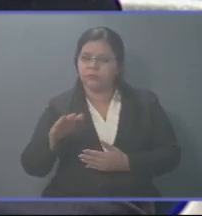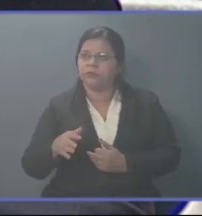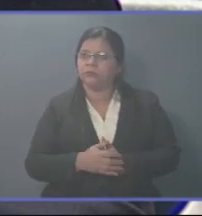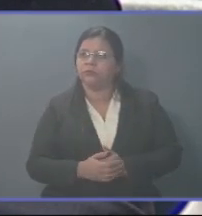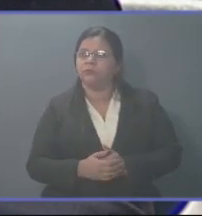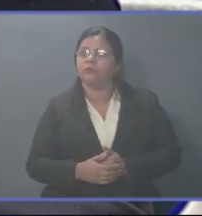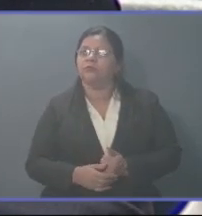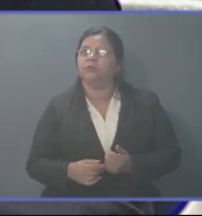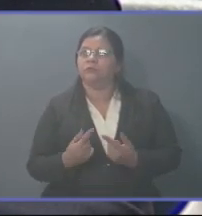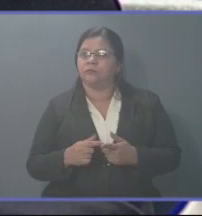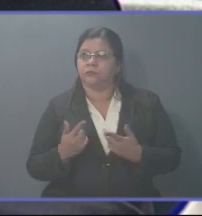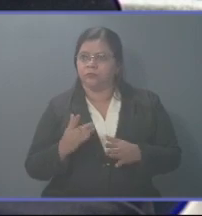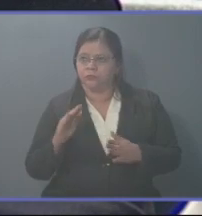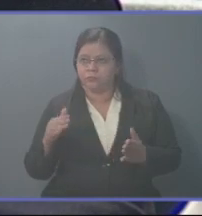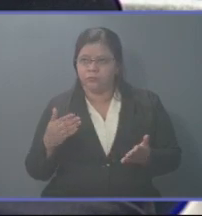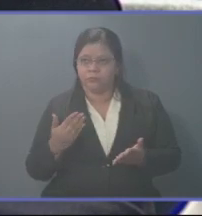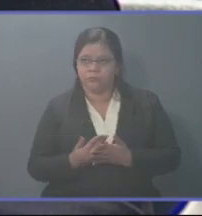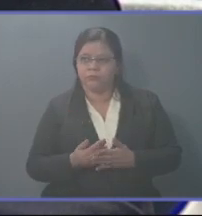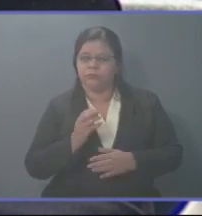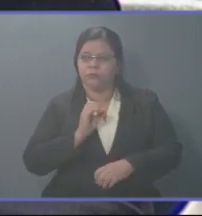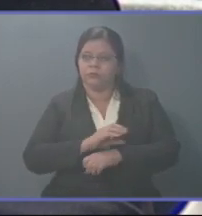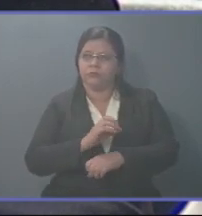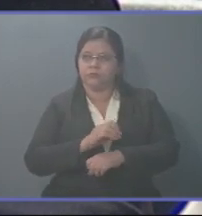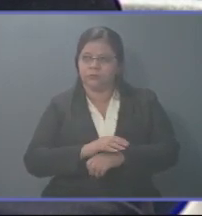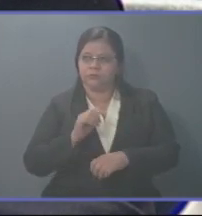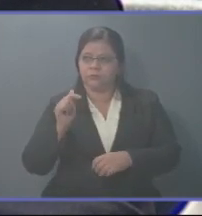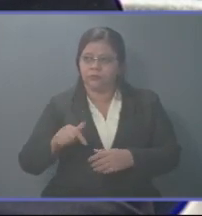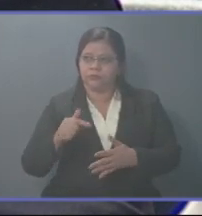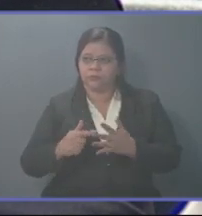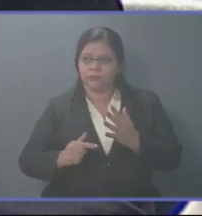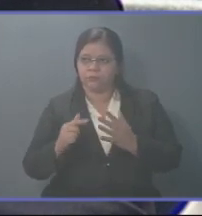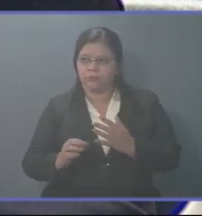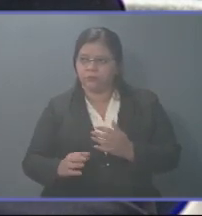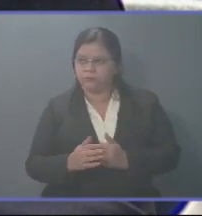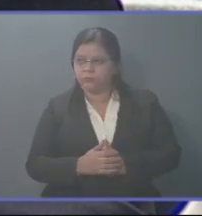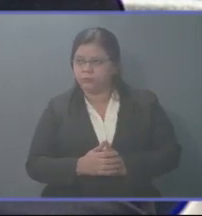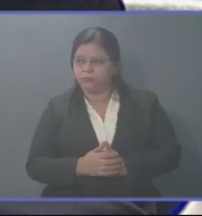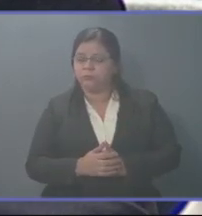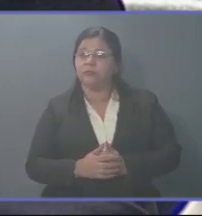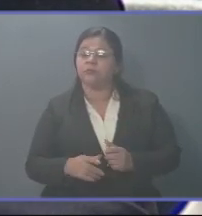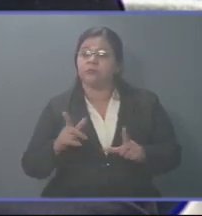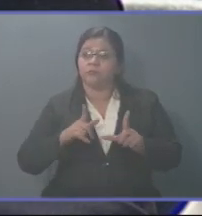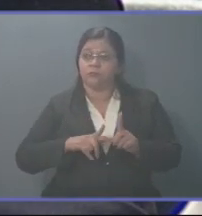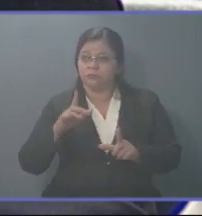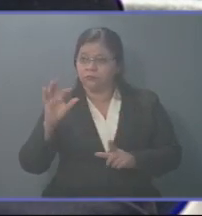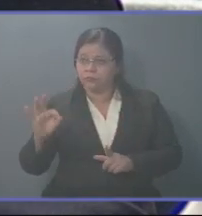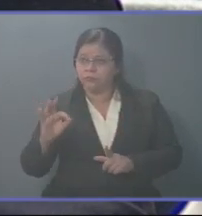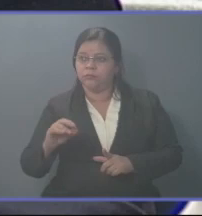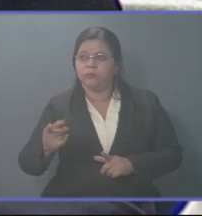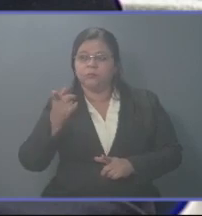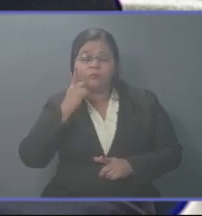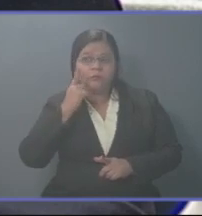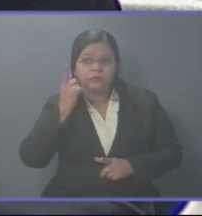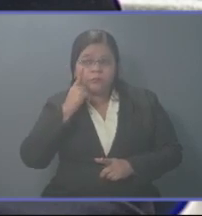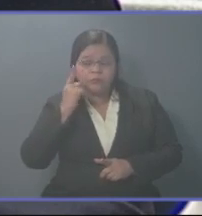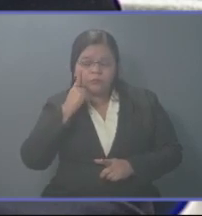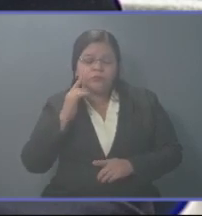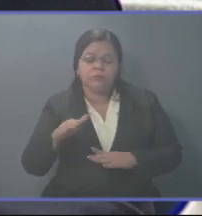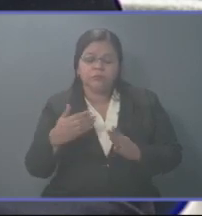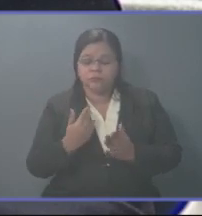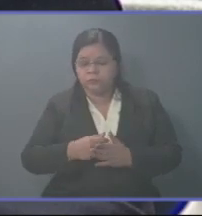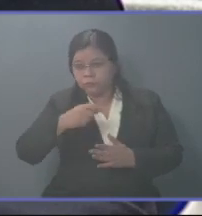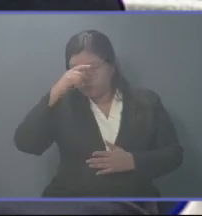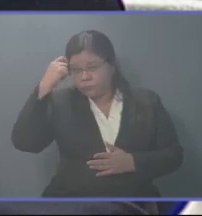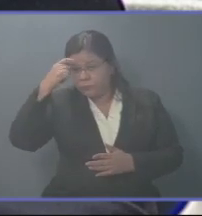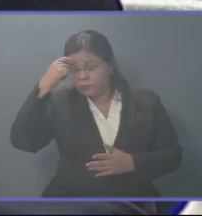y emitir las recomendaciones pertinentes para tal efecto. F. Supervisar el establecimiento y